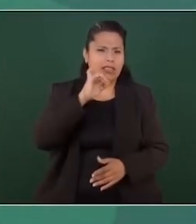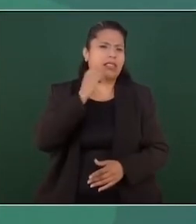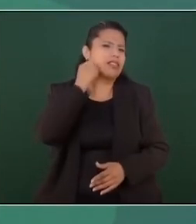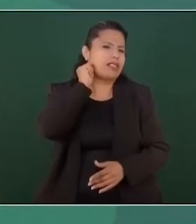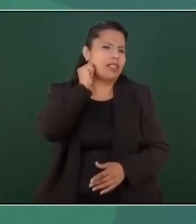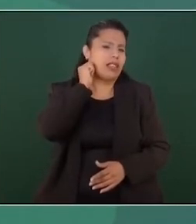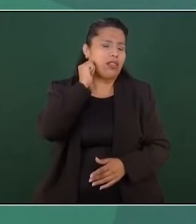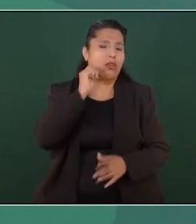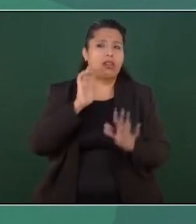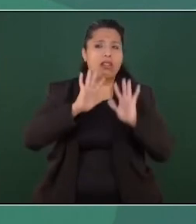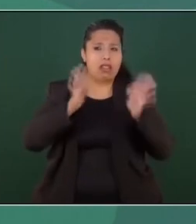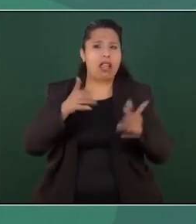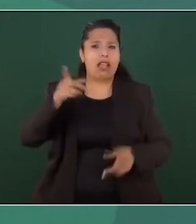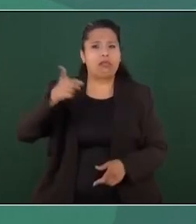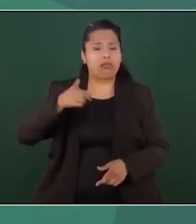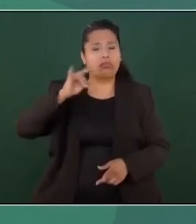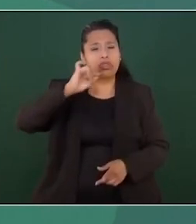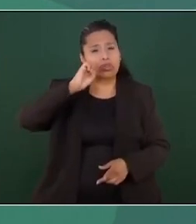esta ley.